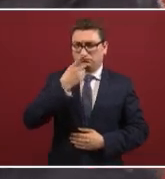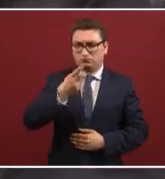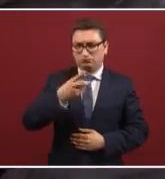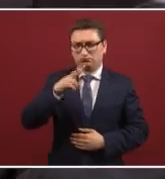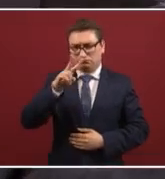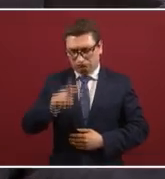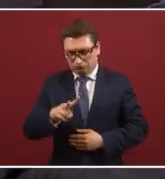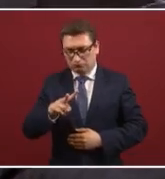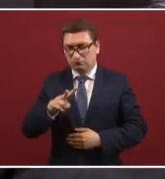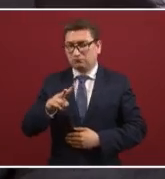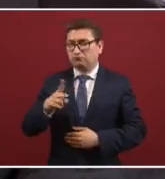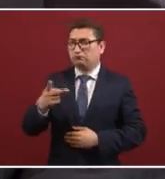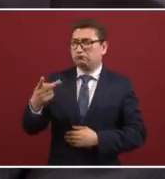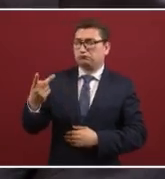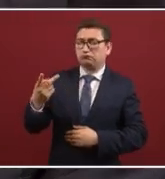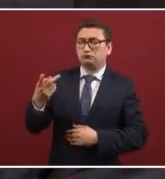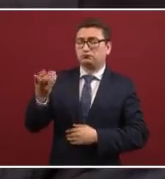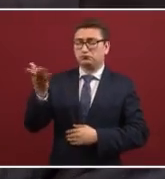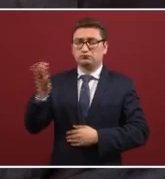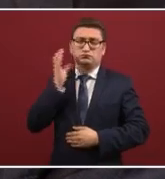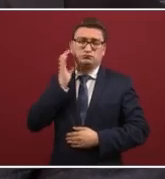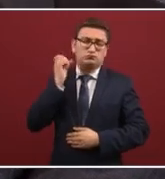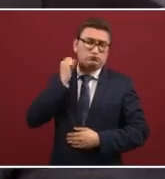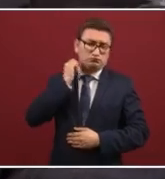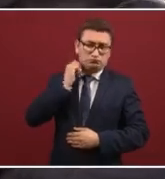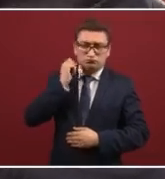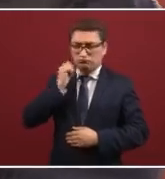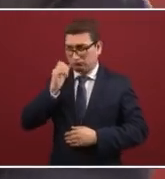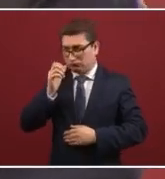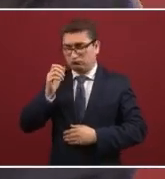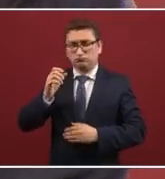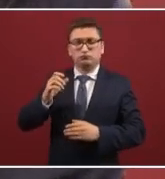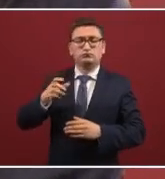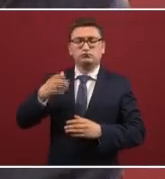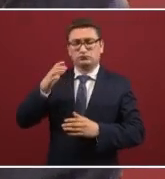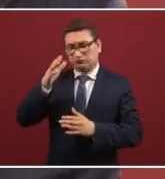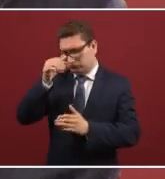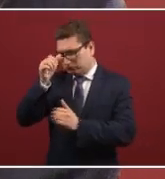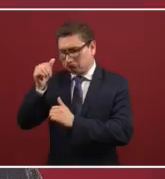existe un apoyo mayoritario del pueblo de México